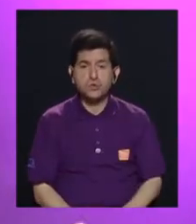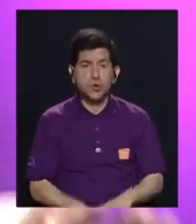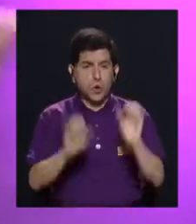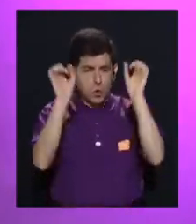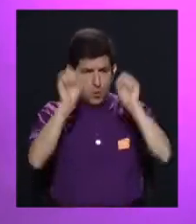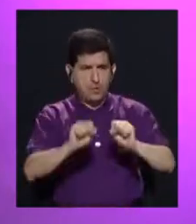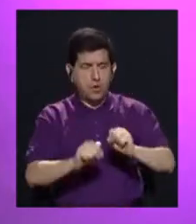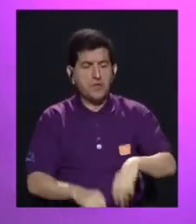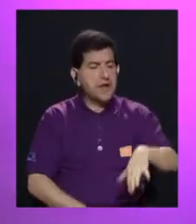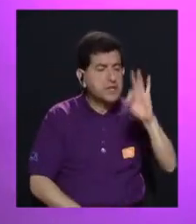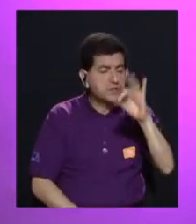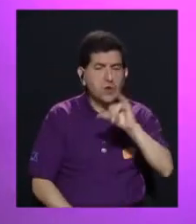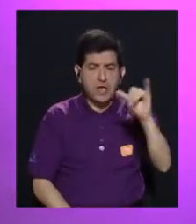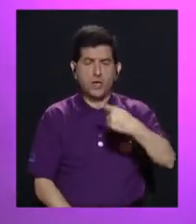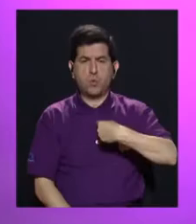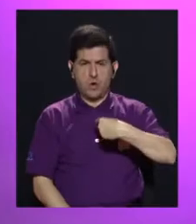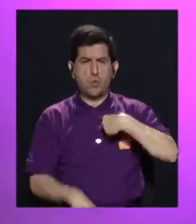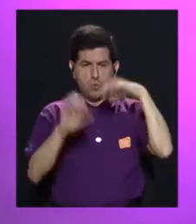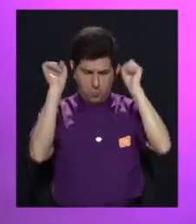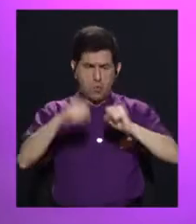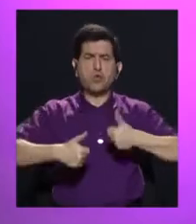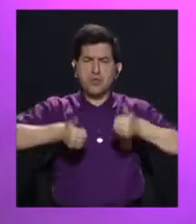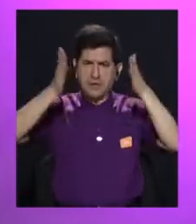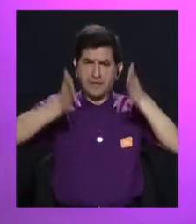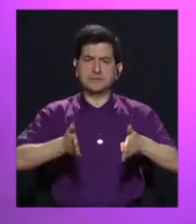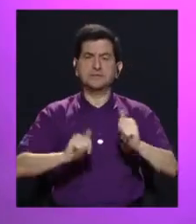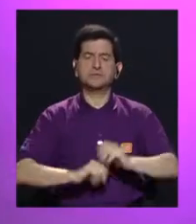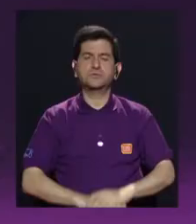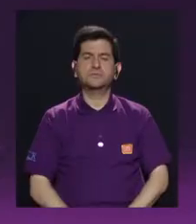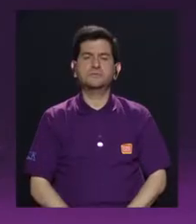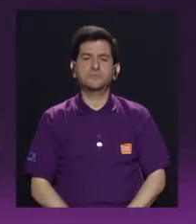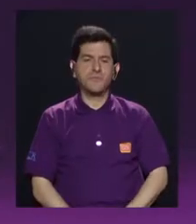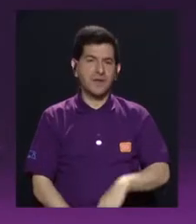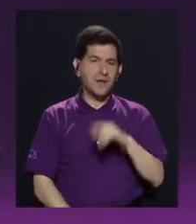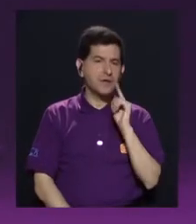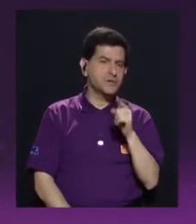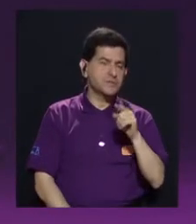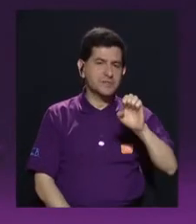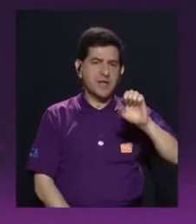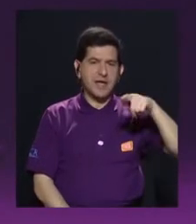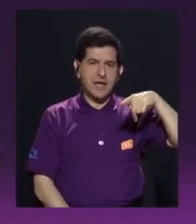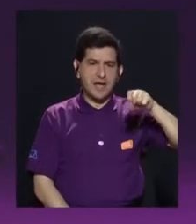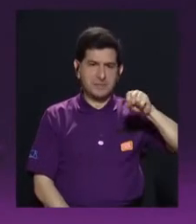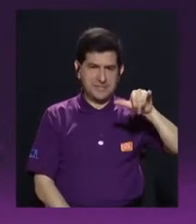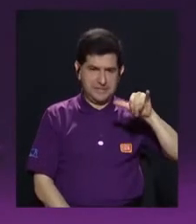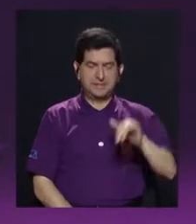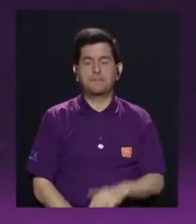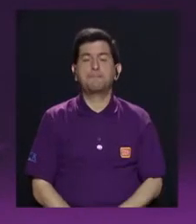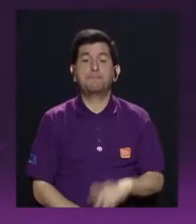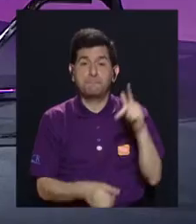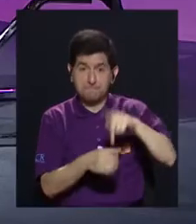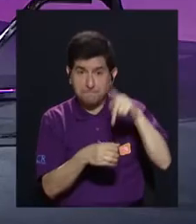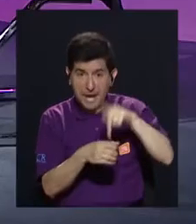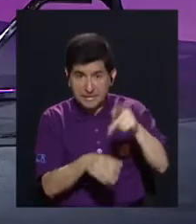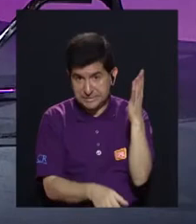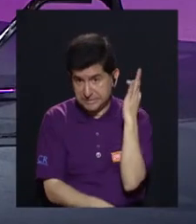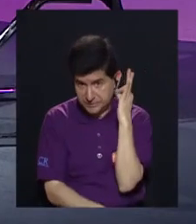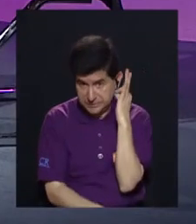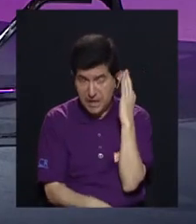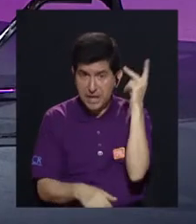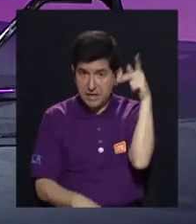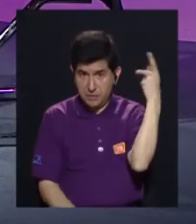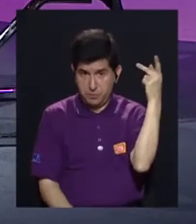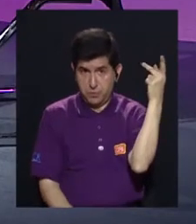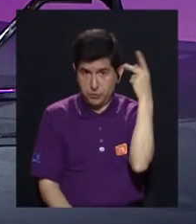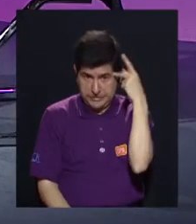elegir sino también a ser electa y usted doña epsy bueno yo pienso que la participación de las mujeres en la